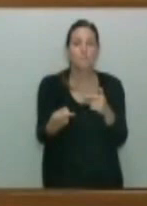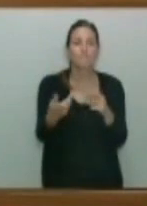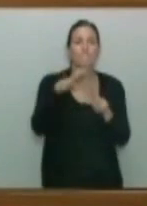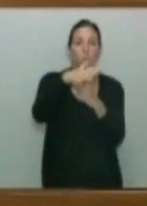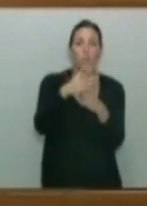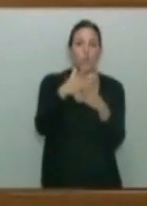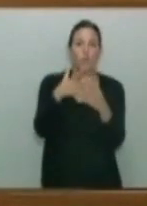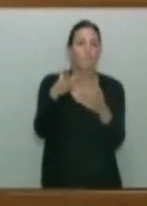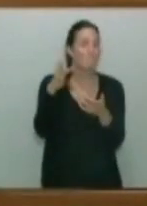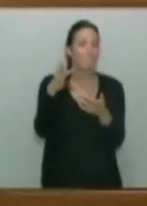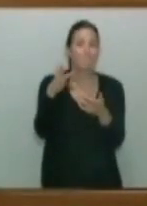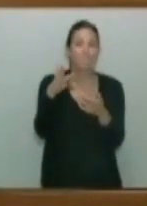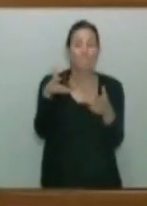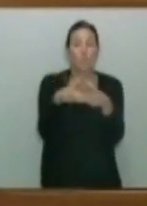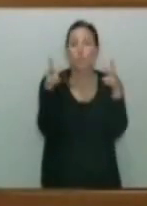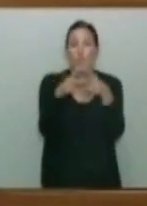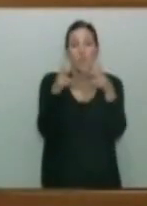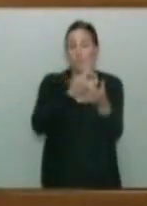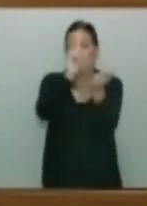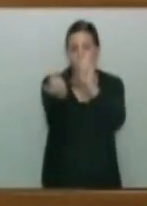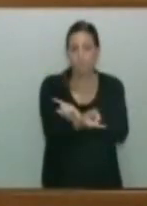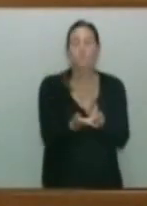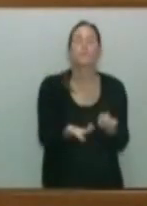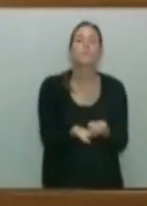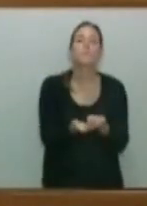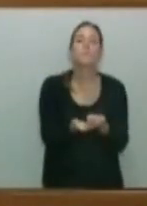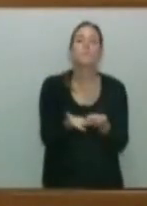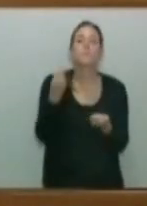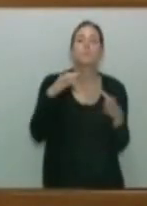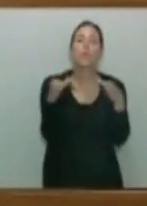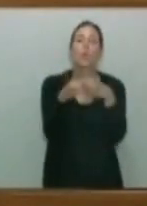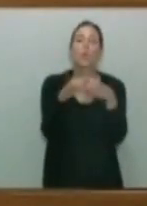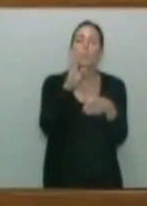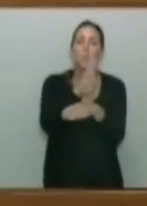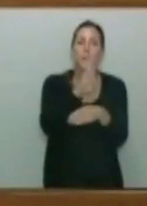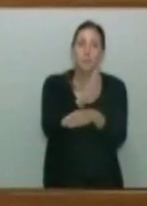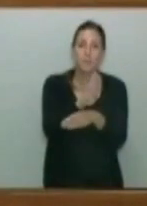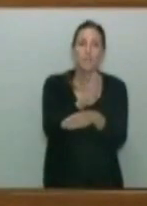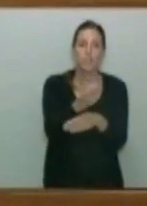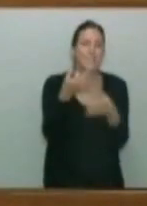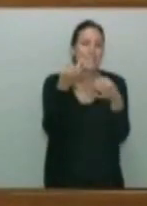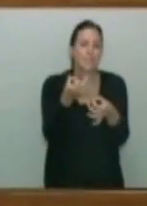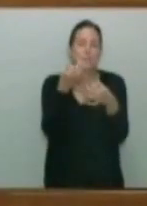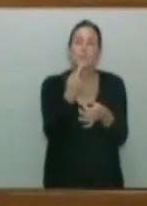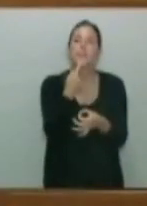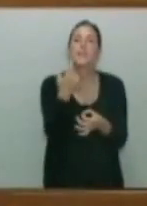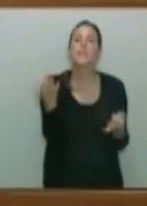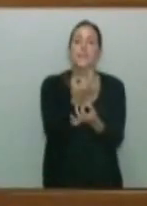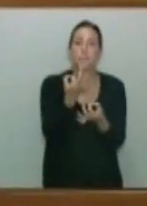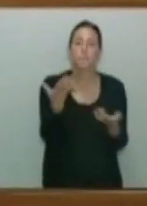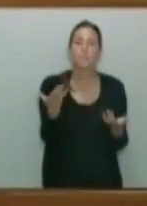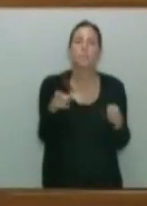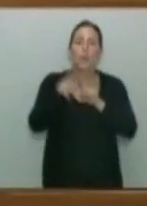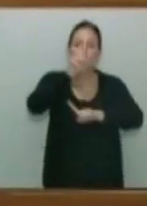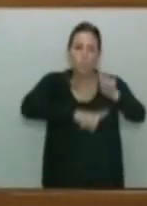cambiado. ¿Y a qué problemas debería responder la reforma, según nuestro grupo parlamentario? Lo hemos dicho siempre. Tenemos que solventar una serie